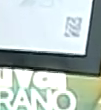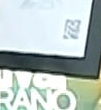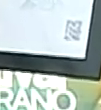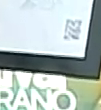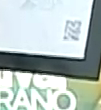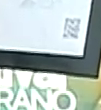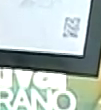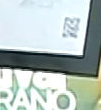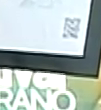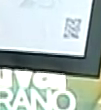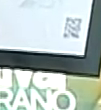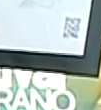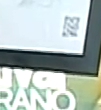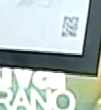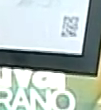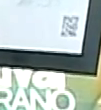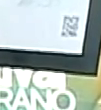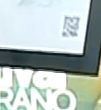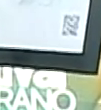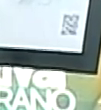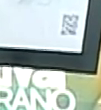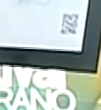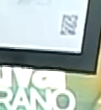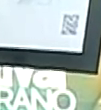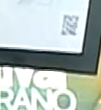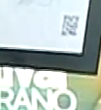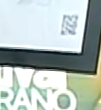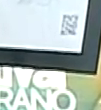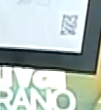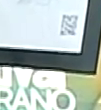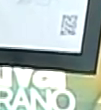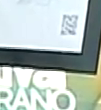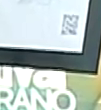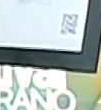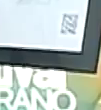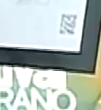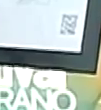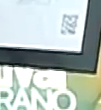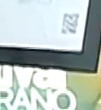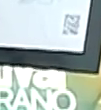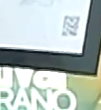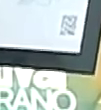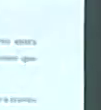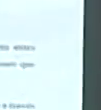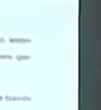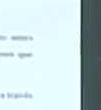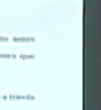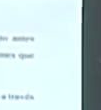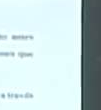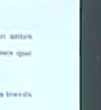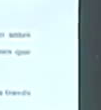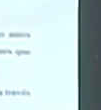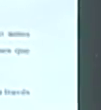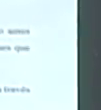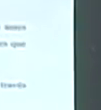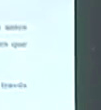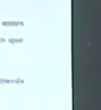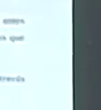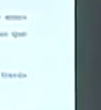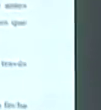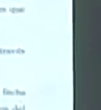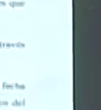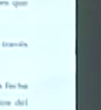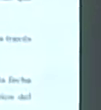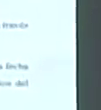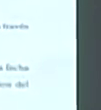pueblo, trabajador, se pueda monetizar cada 3 meses. Si usted lo necesita, pues. Porque de repente usted se quiere